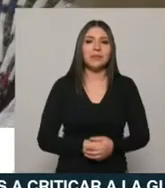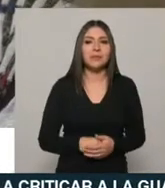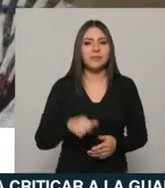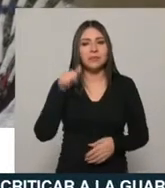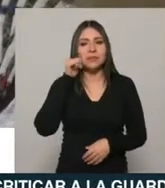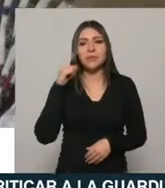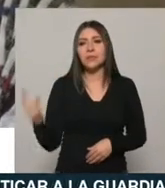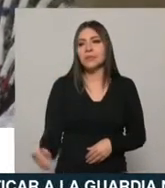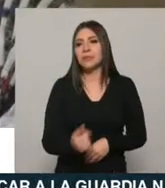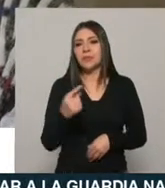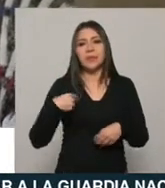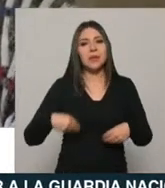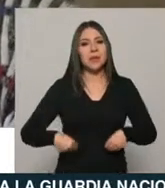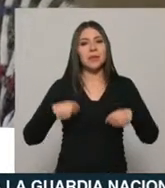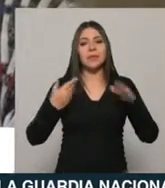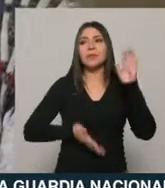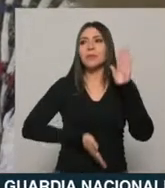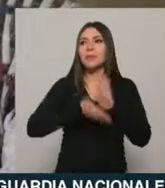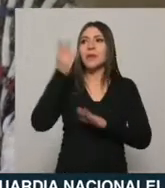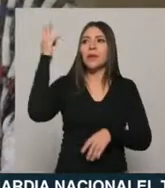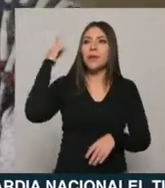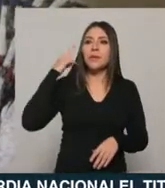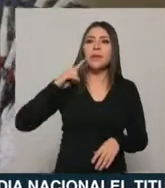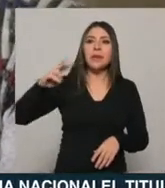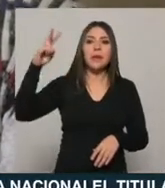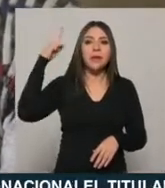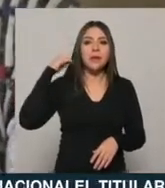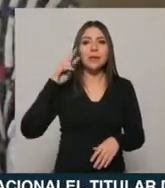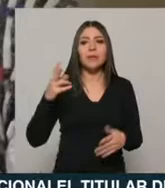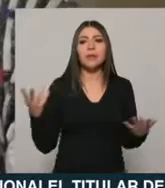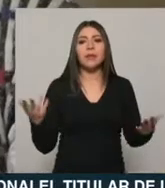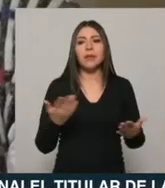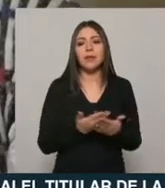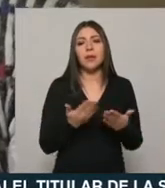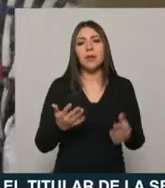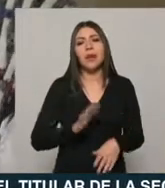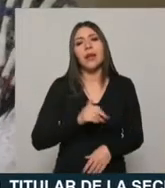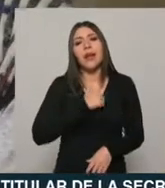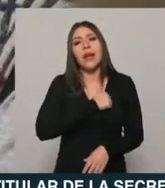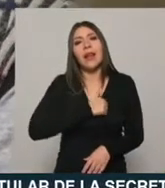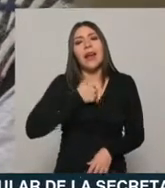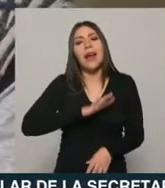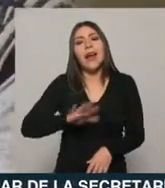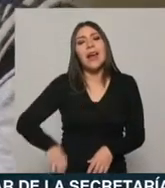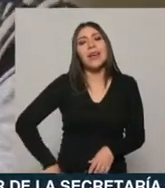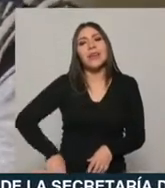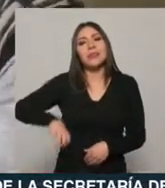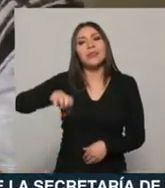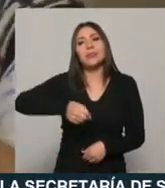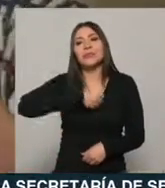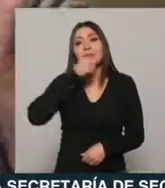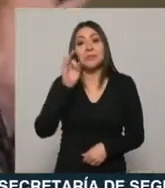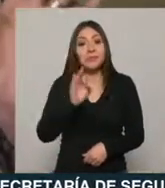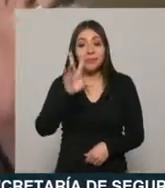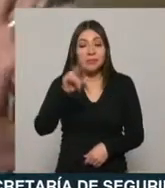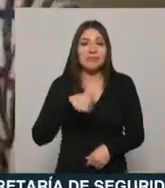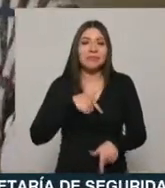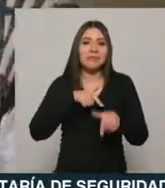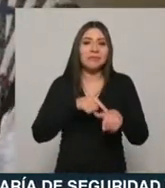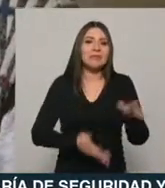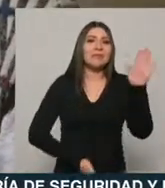mira, para mí el viajar, y lástima que ya estoy viernes, pero si no yo seguiría